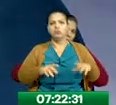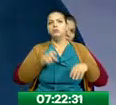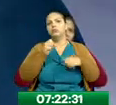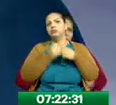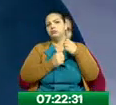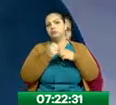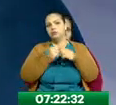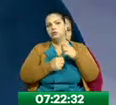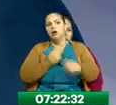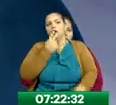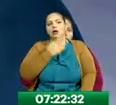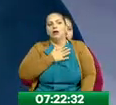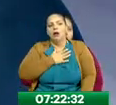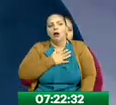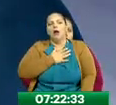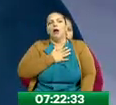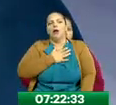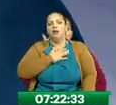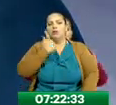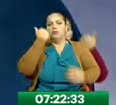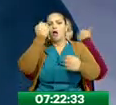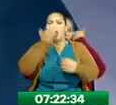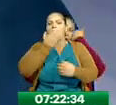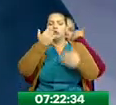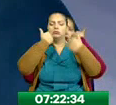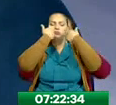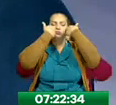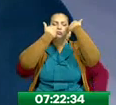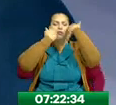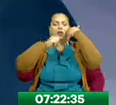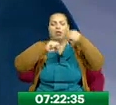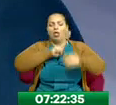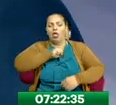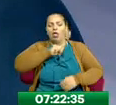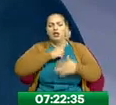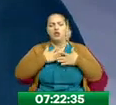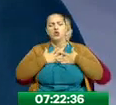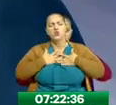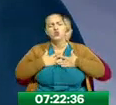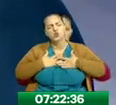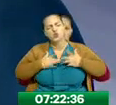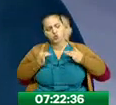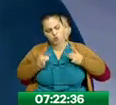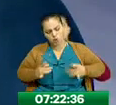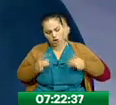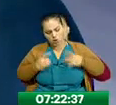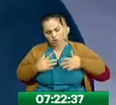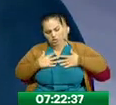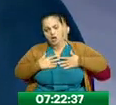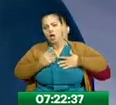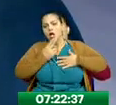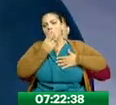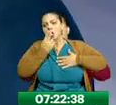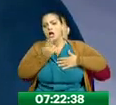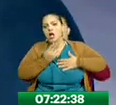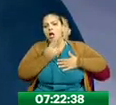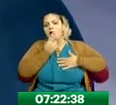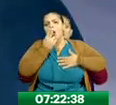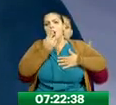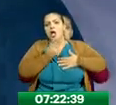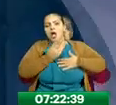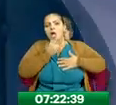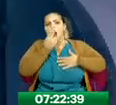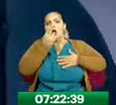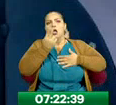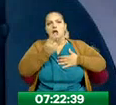respiratoria aguda, el paciente tiene fiebre, tiene tos, dolor torácico, dificultad para respirar, un decaimiento muy